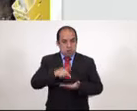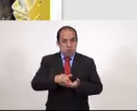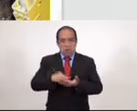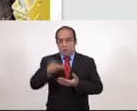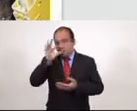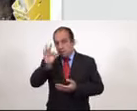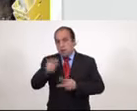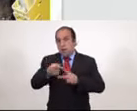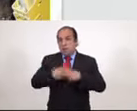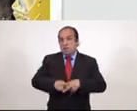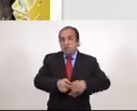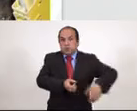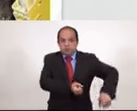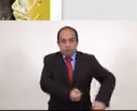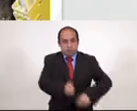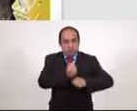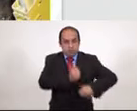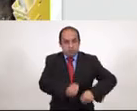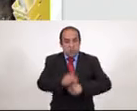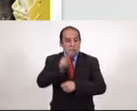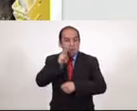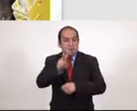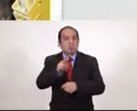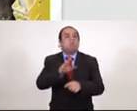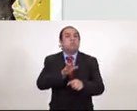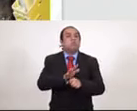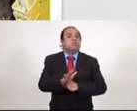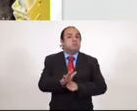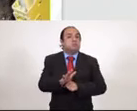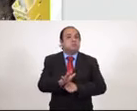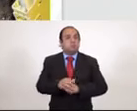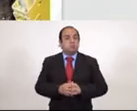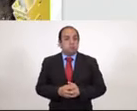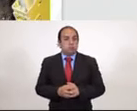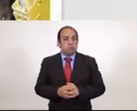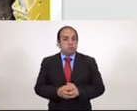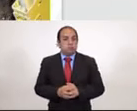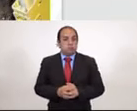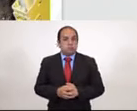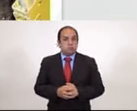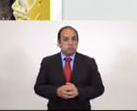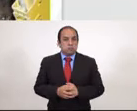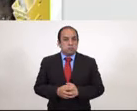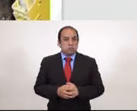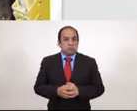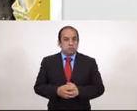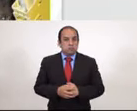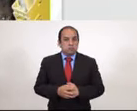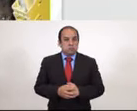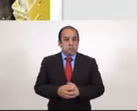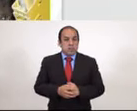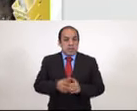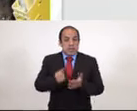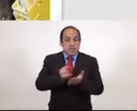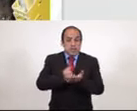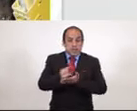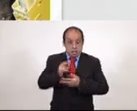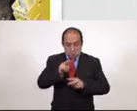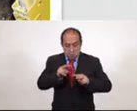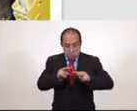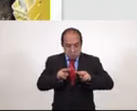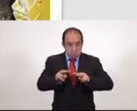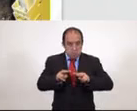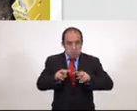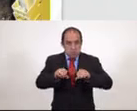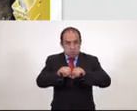la excavación para poder observar, para poder apreciar y para poder tomar decisiones